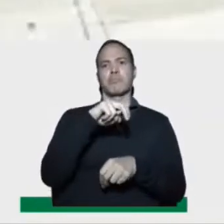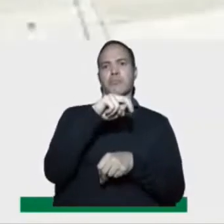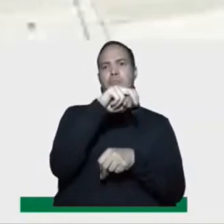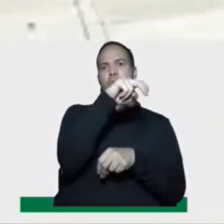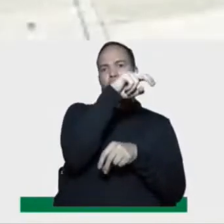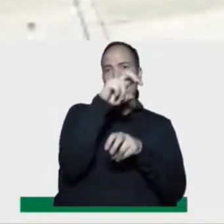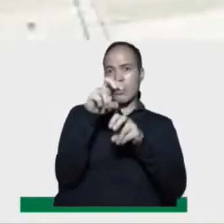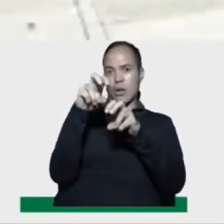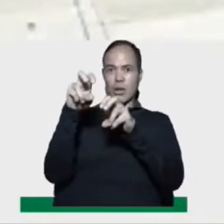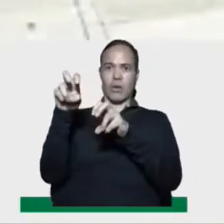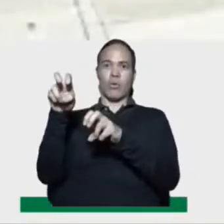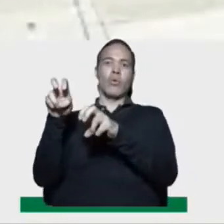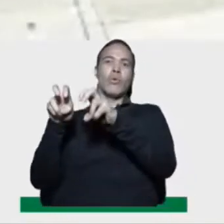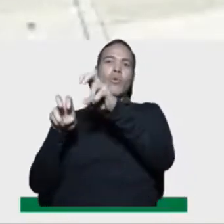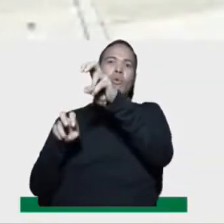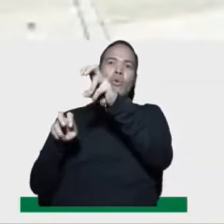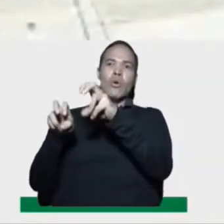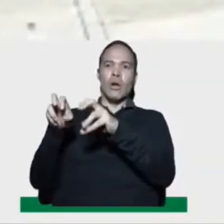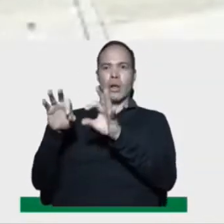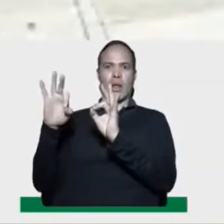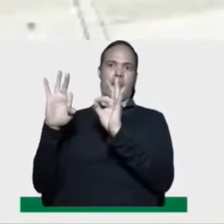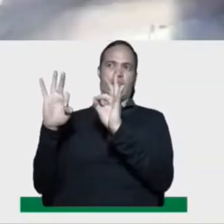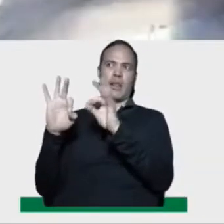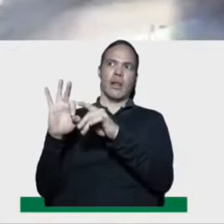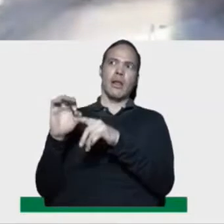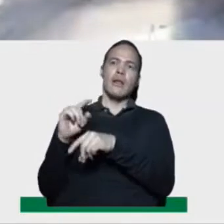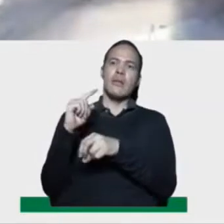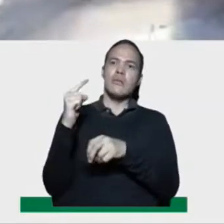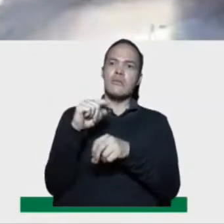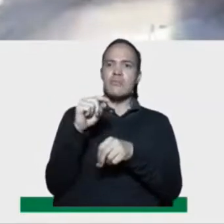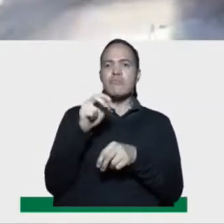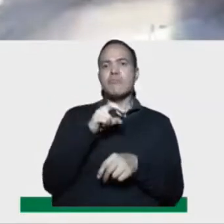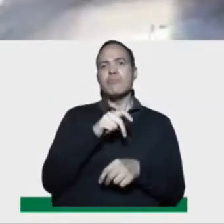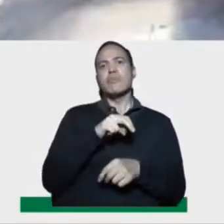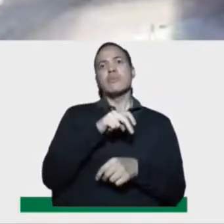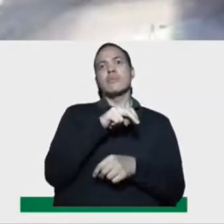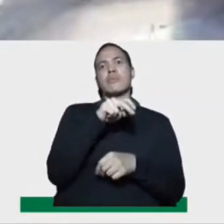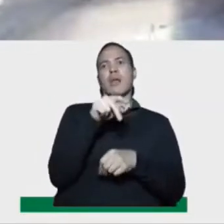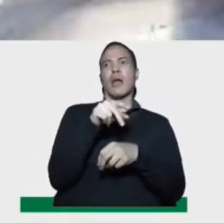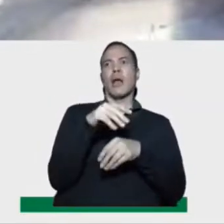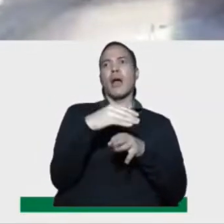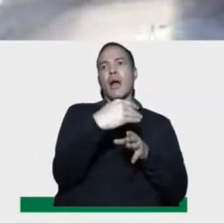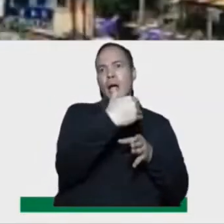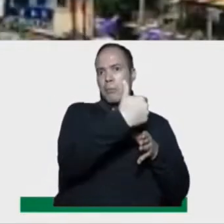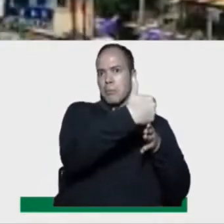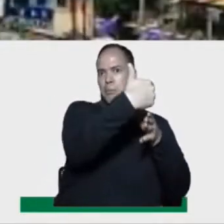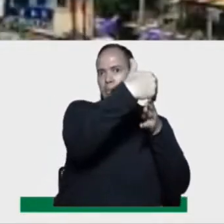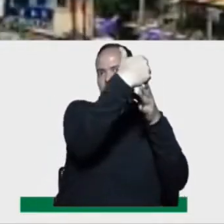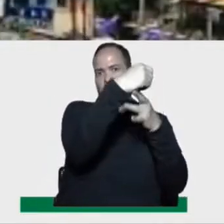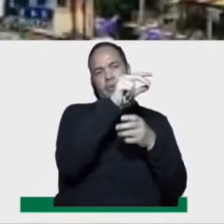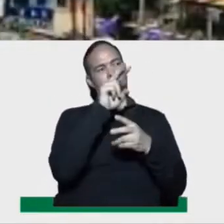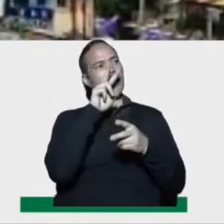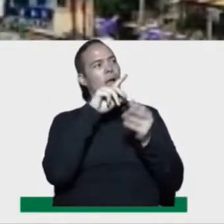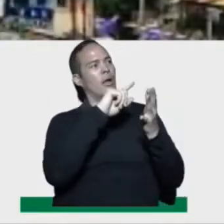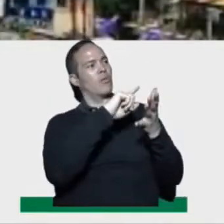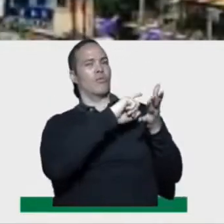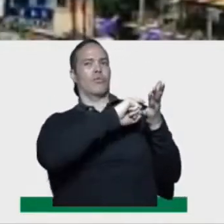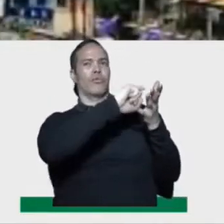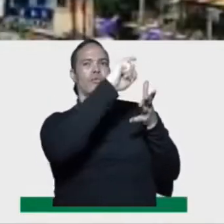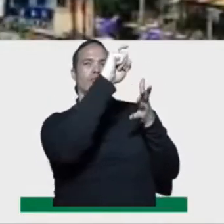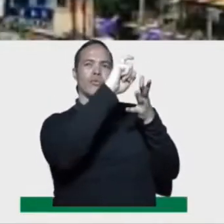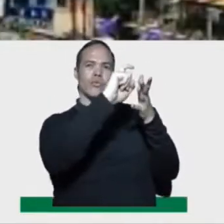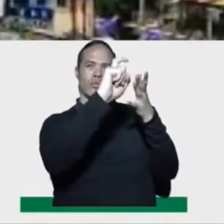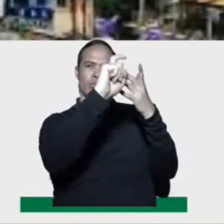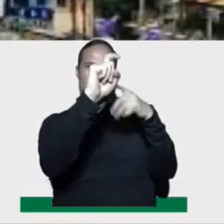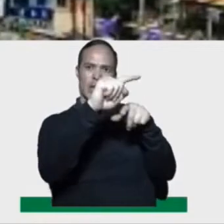cemento y ahí es donde nace lo que conocemos hoy como el graffiti cierto la empresa de